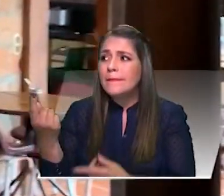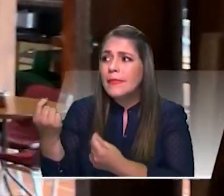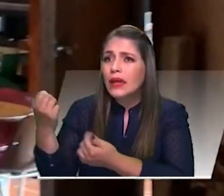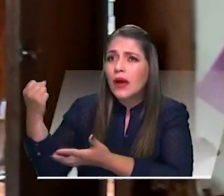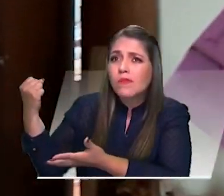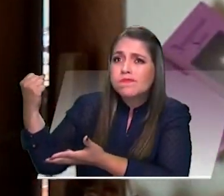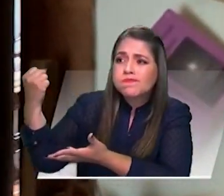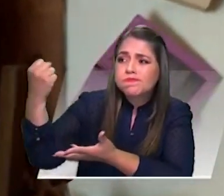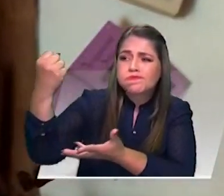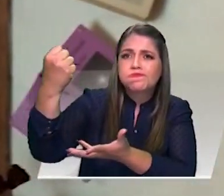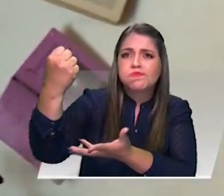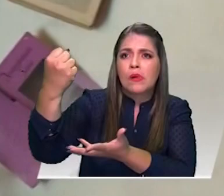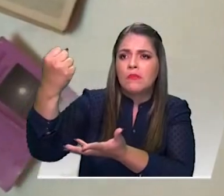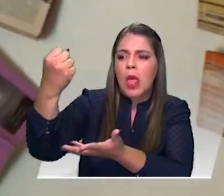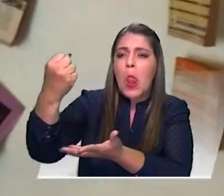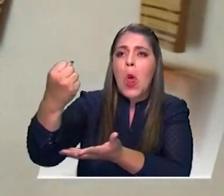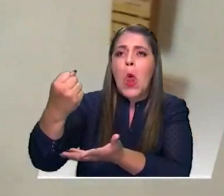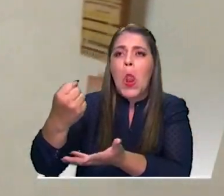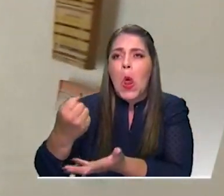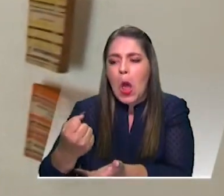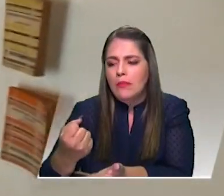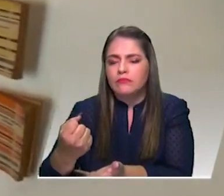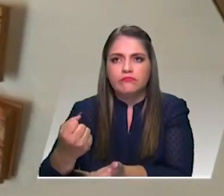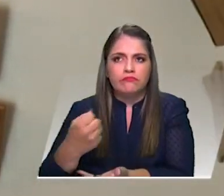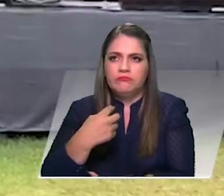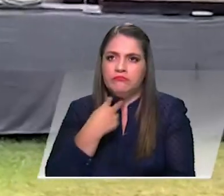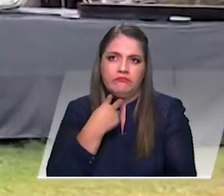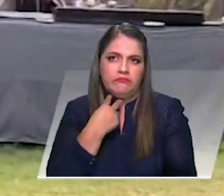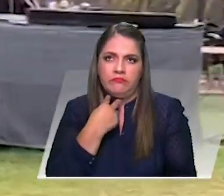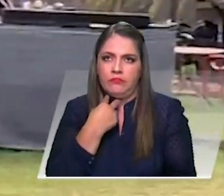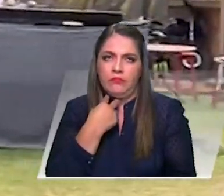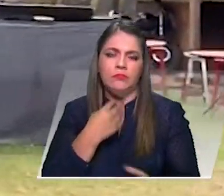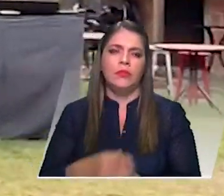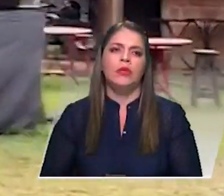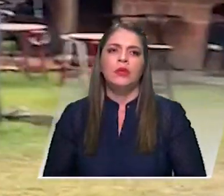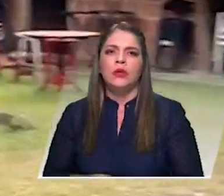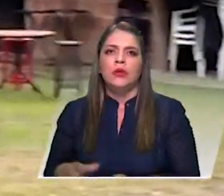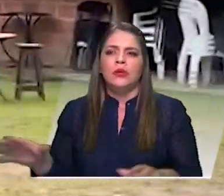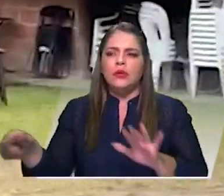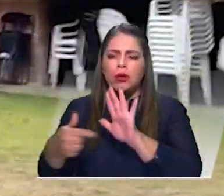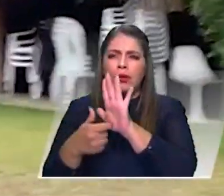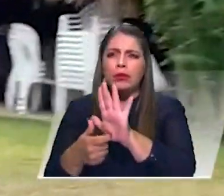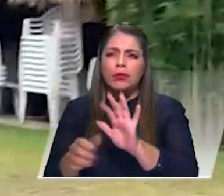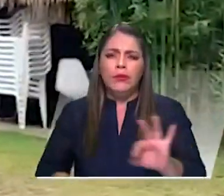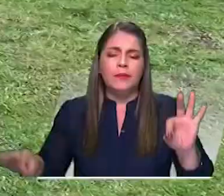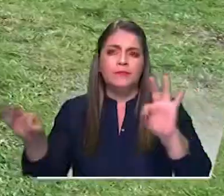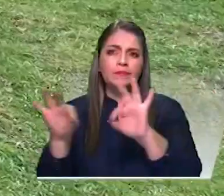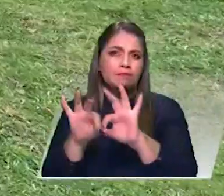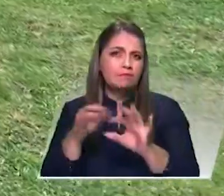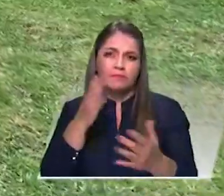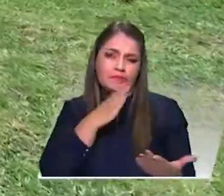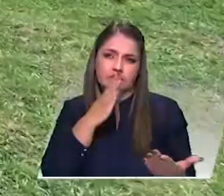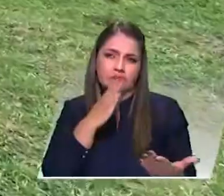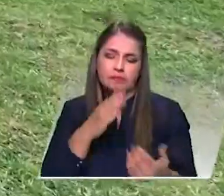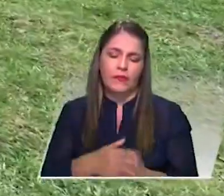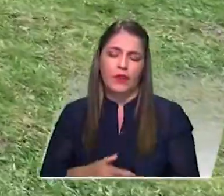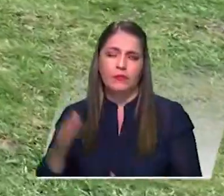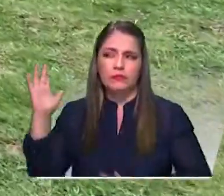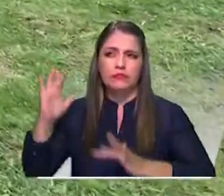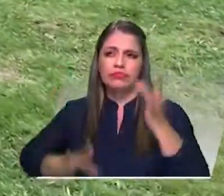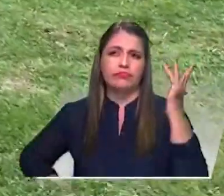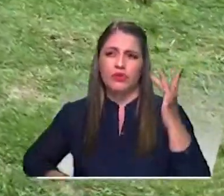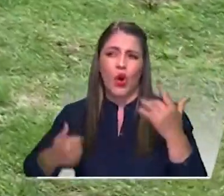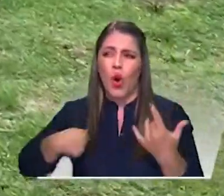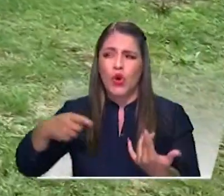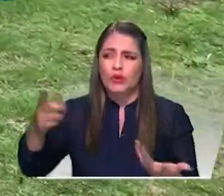para la reactivación no son significativos, no son importantes y no son acordes al esfuerzo